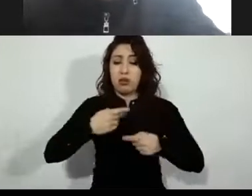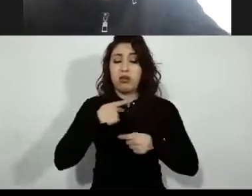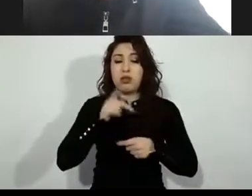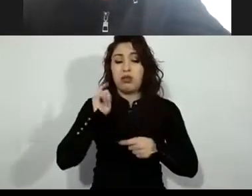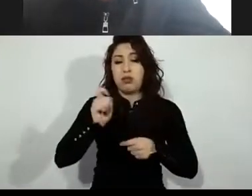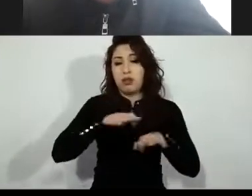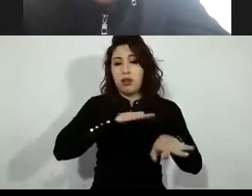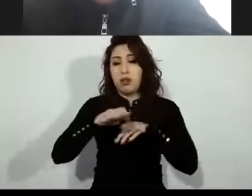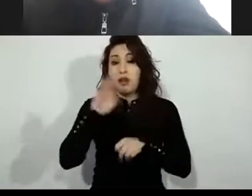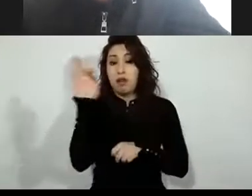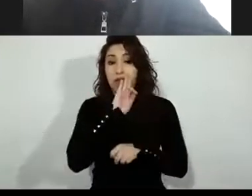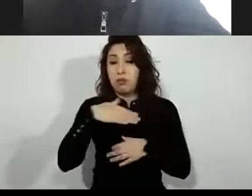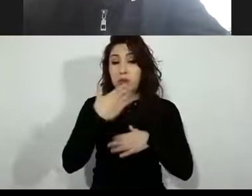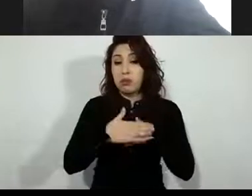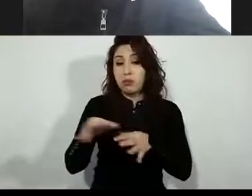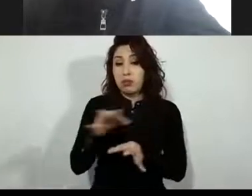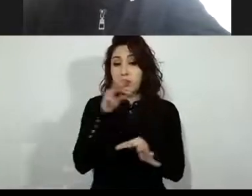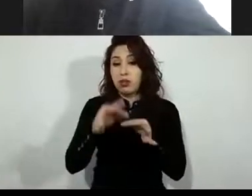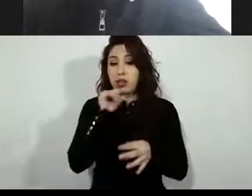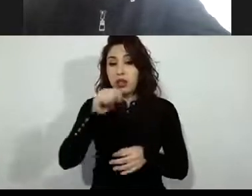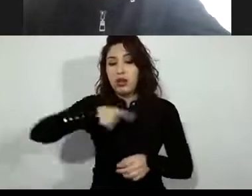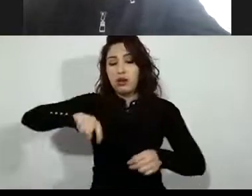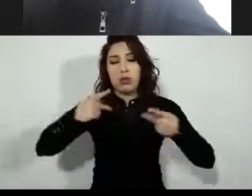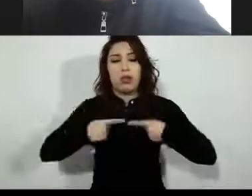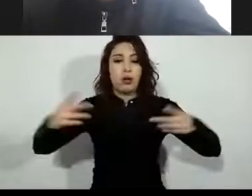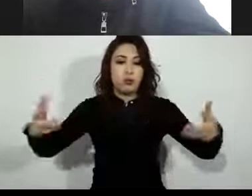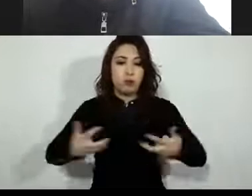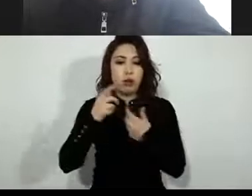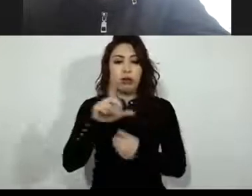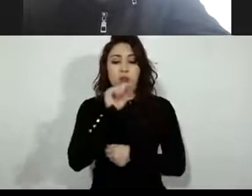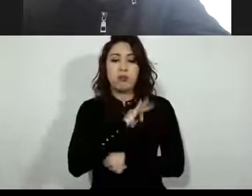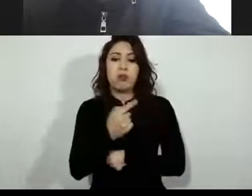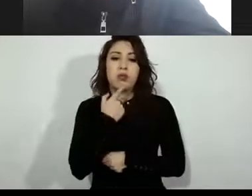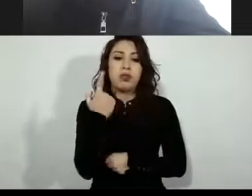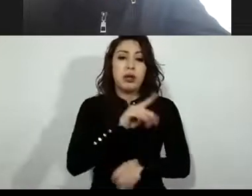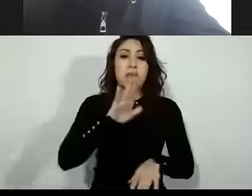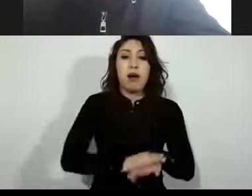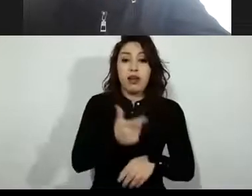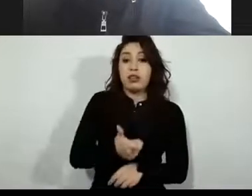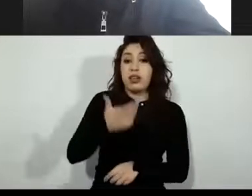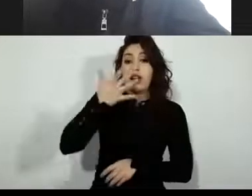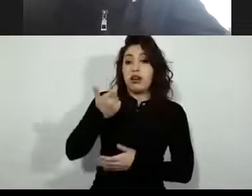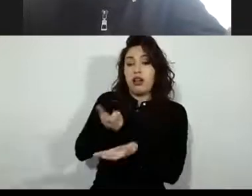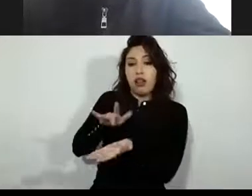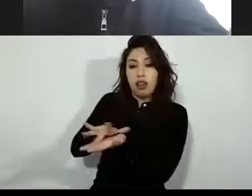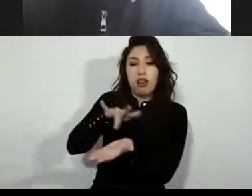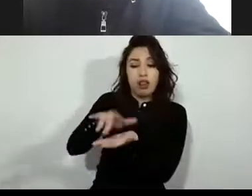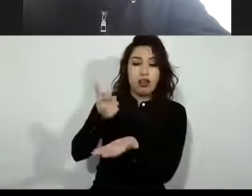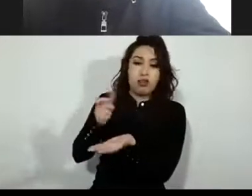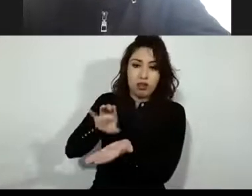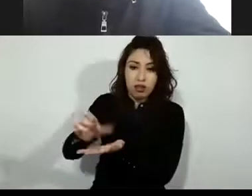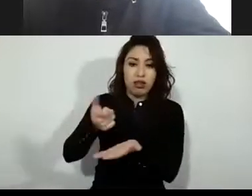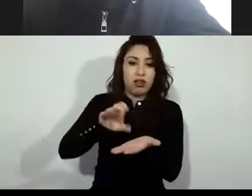almacenadas y archivadas. Sin embargo, pues, siempre existe el riesgo de que haya un ciudadano, ¿no? que pues, tenga interés